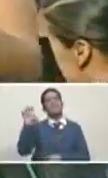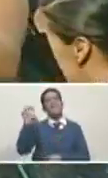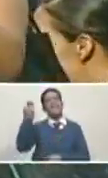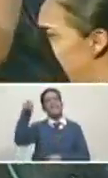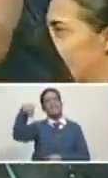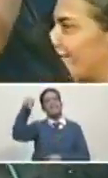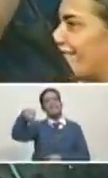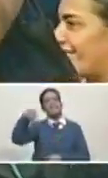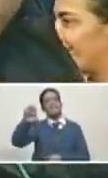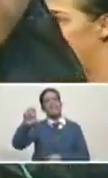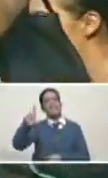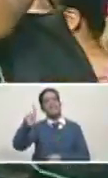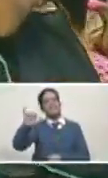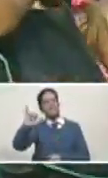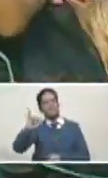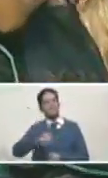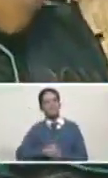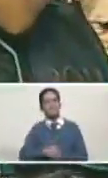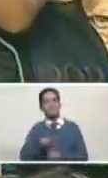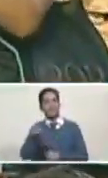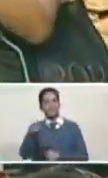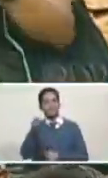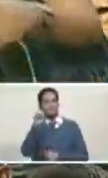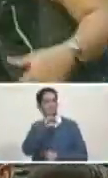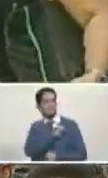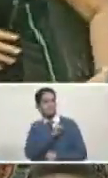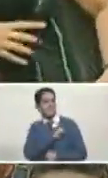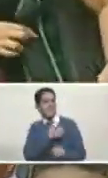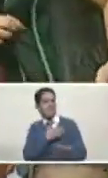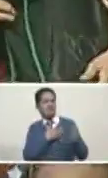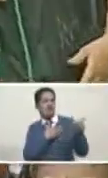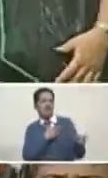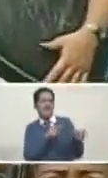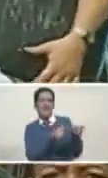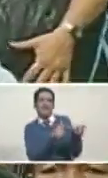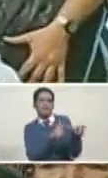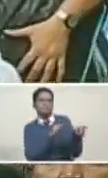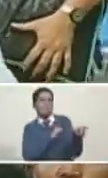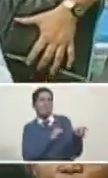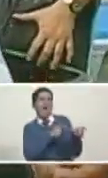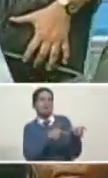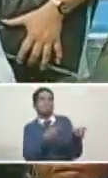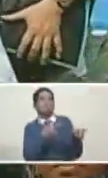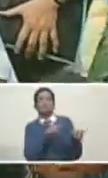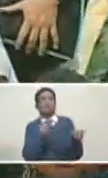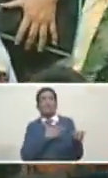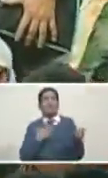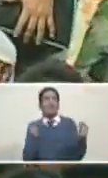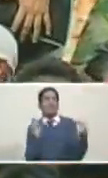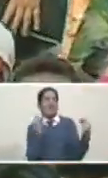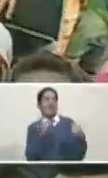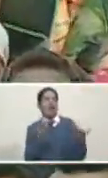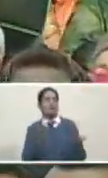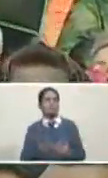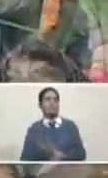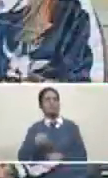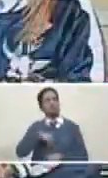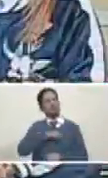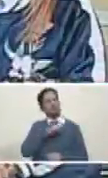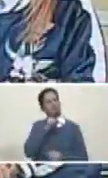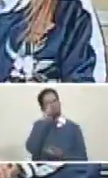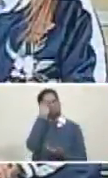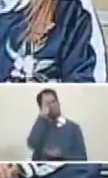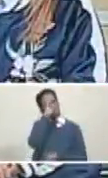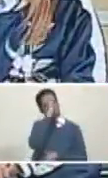¿Tendrán miedo a la verdad los que no quieren dialogar? Nos preguntamos.